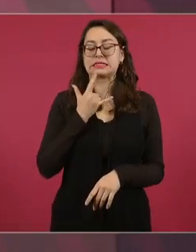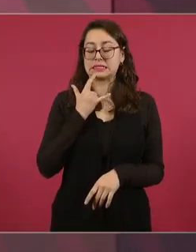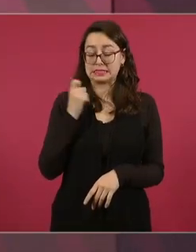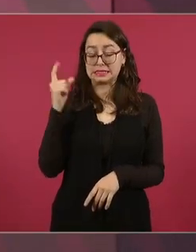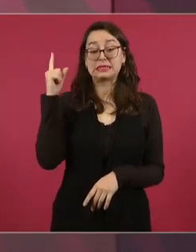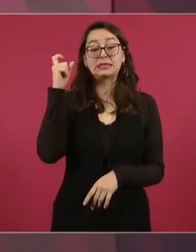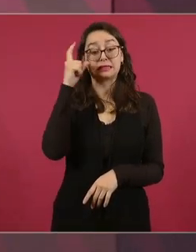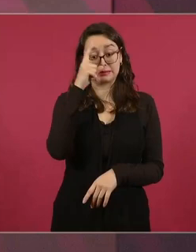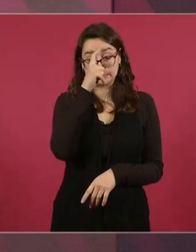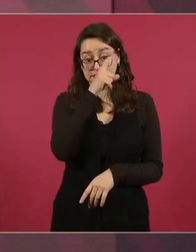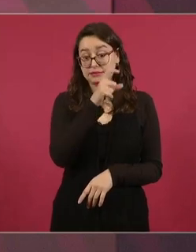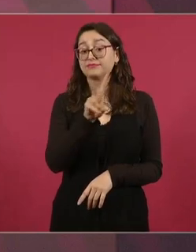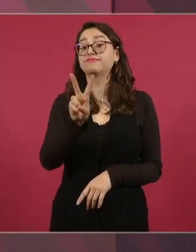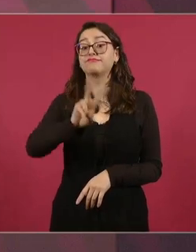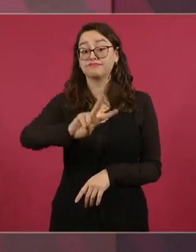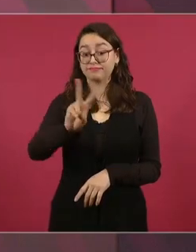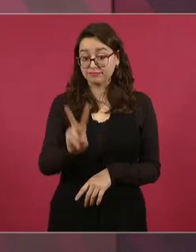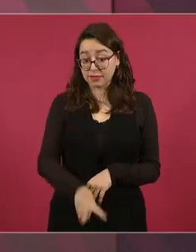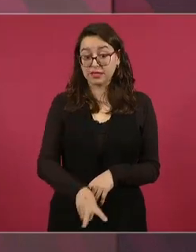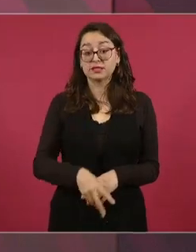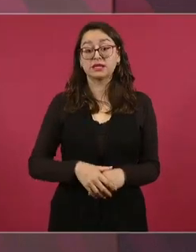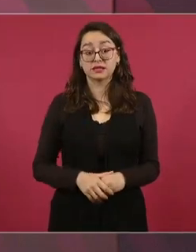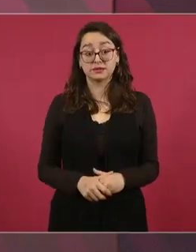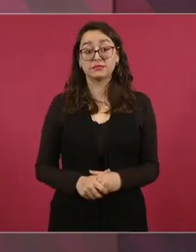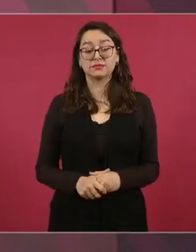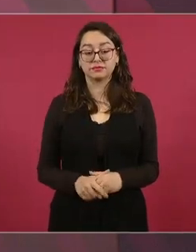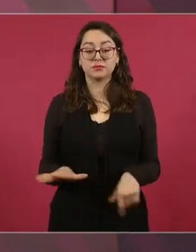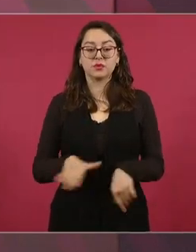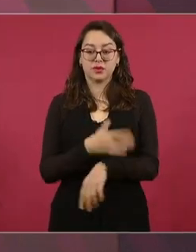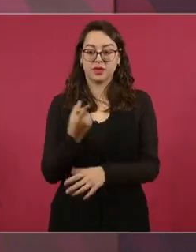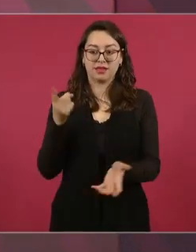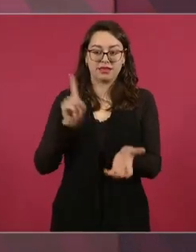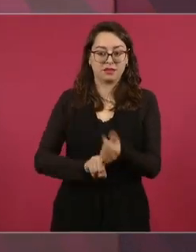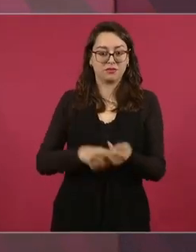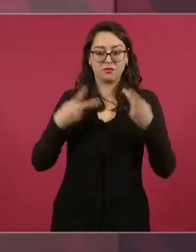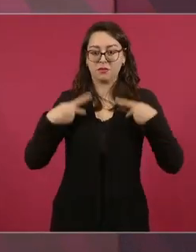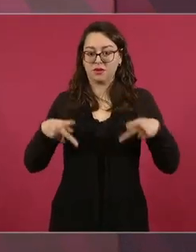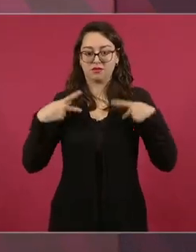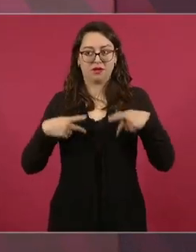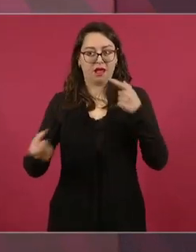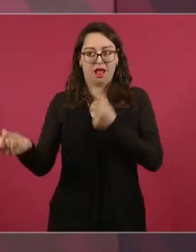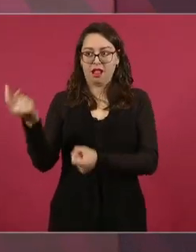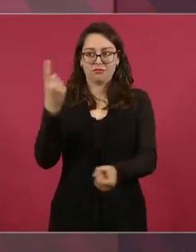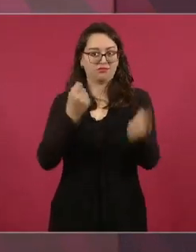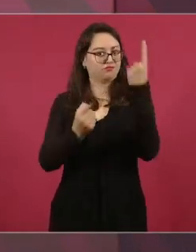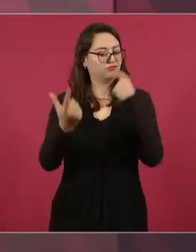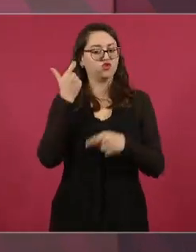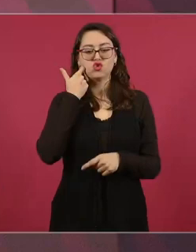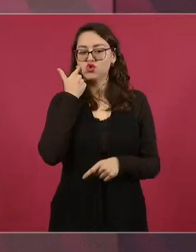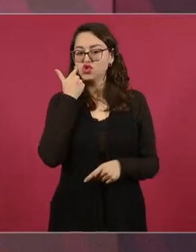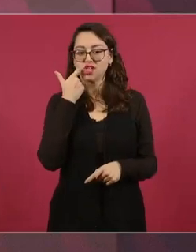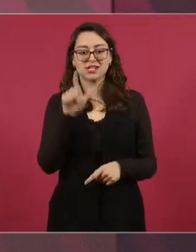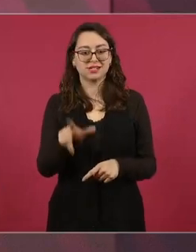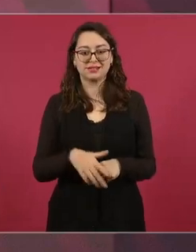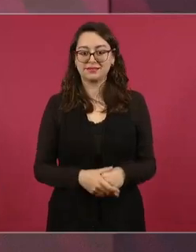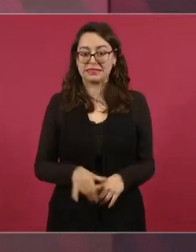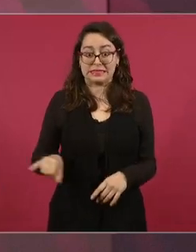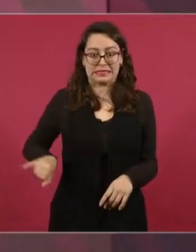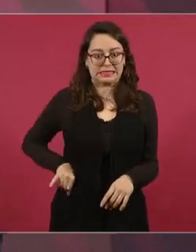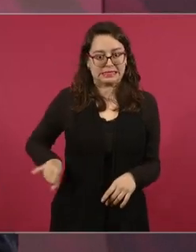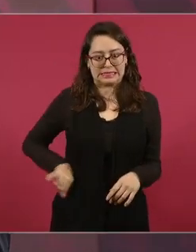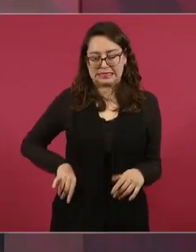costado por estos intereses. Imagínense, no se podían comprar